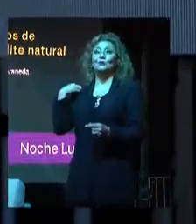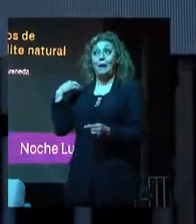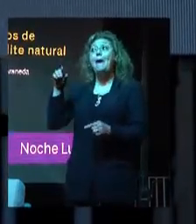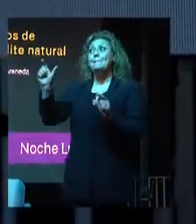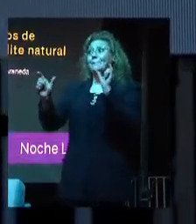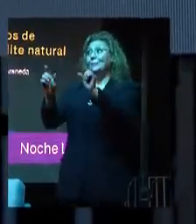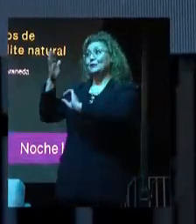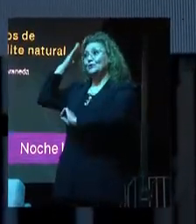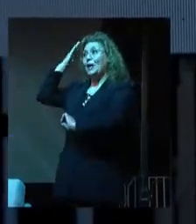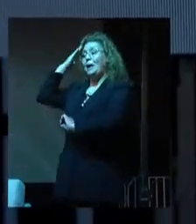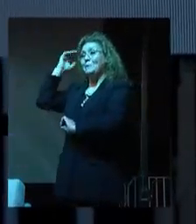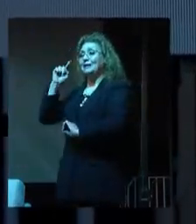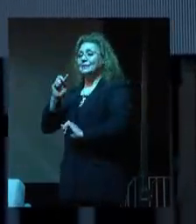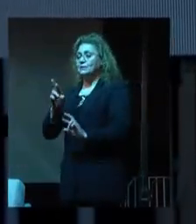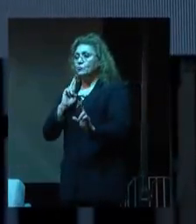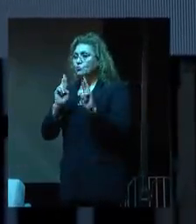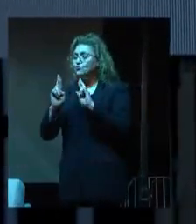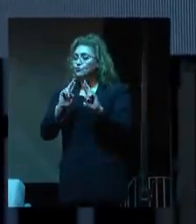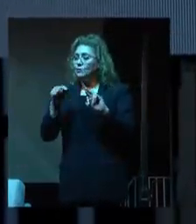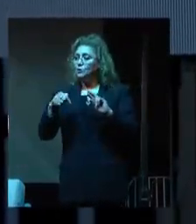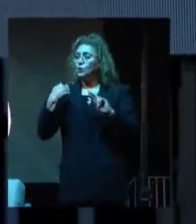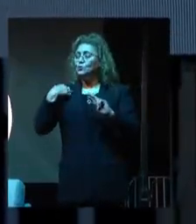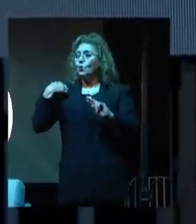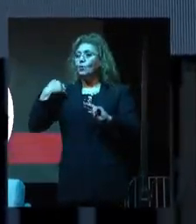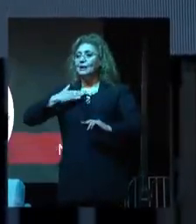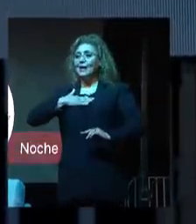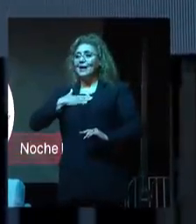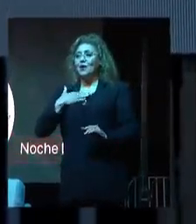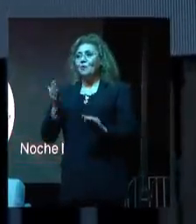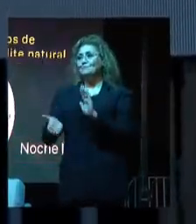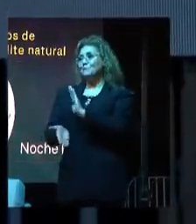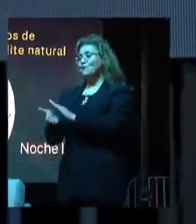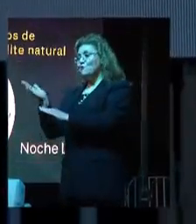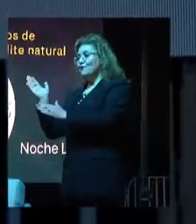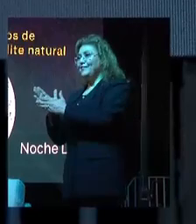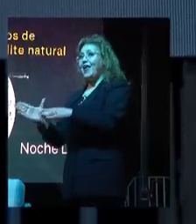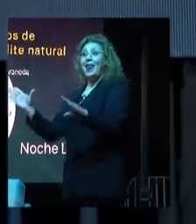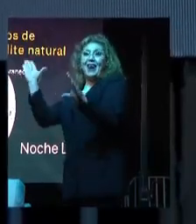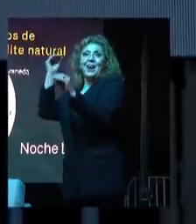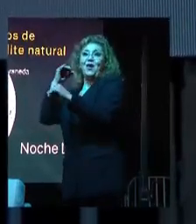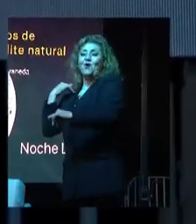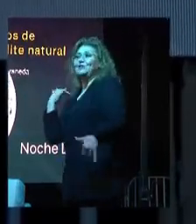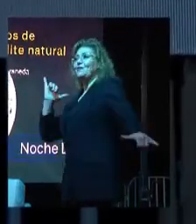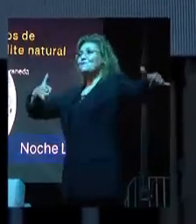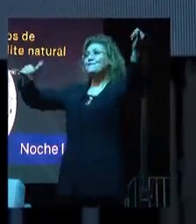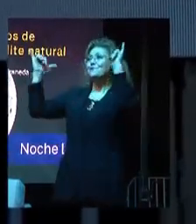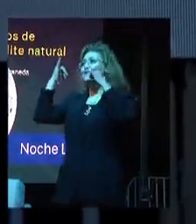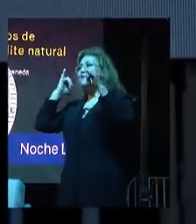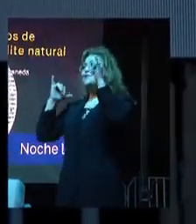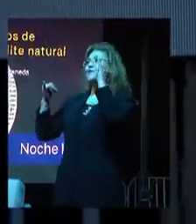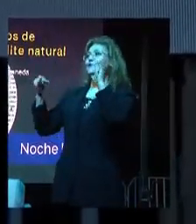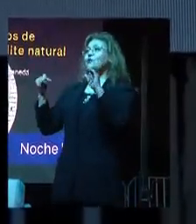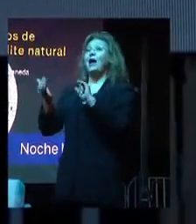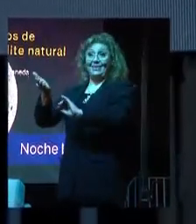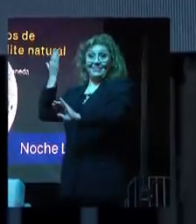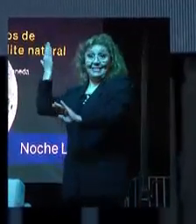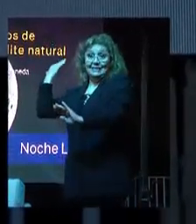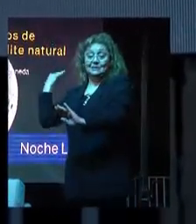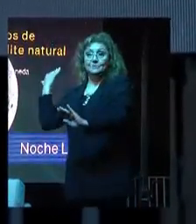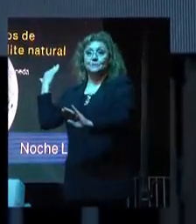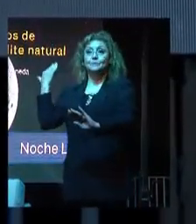que eso tiene también una relación obvia. Si yo quiero salir de noche a hacer alguna payasada en tiempos antiguos,